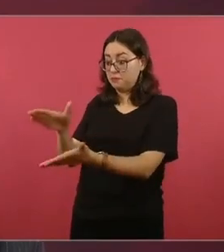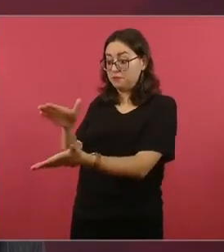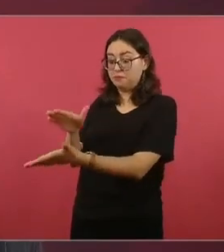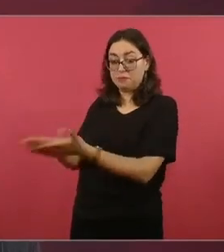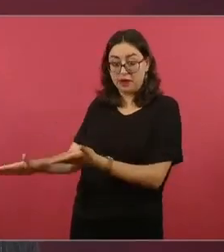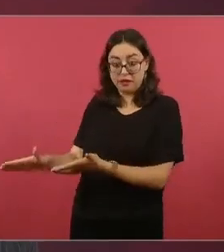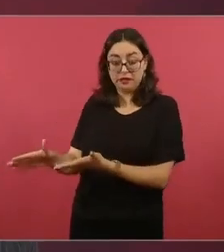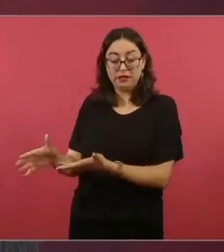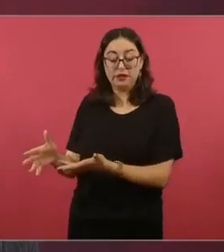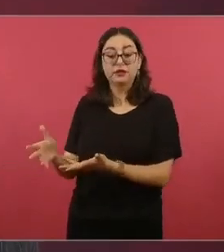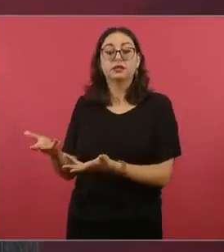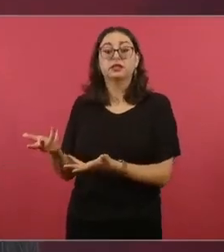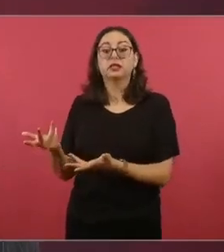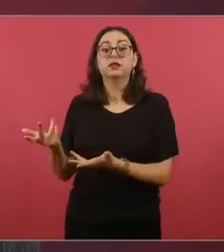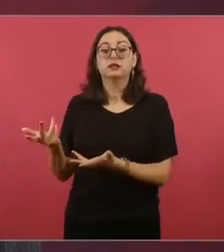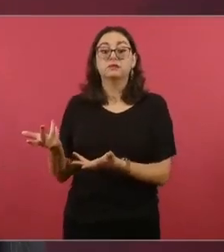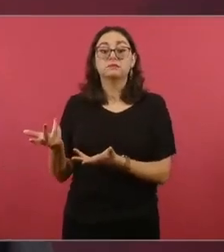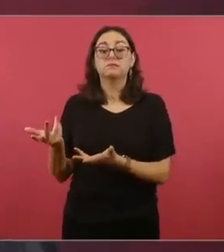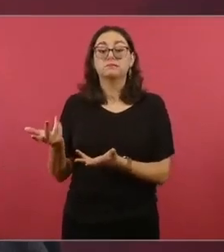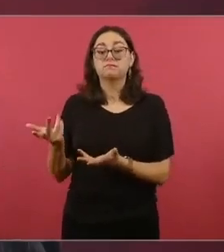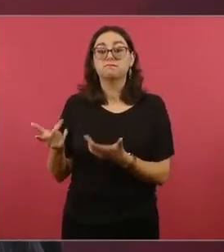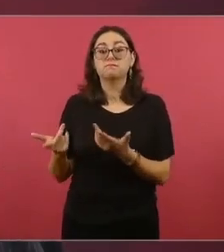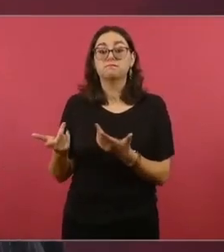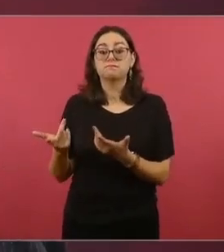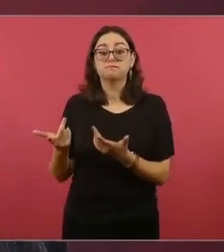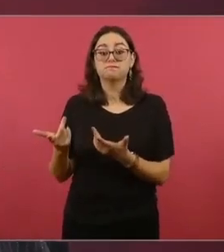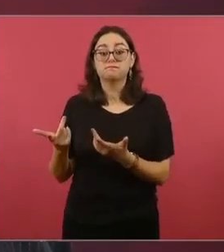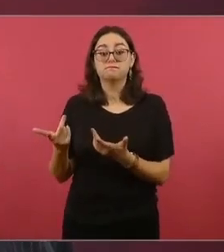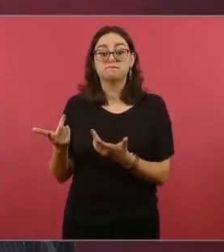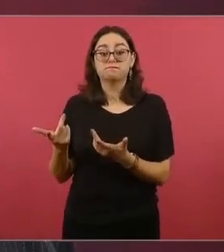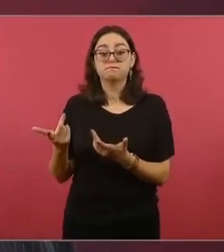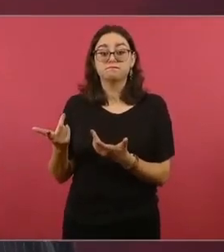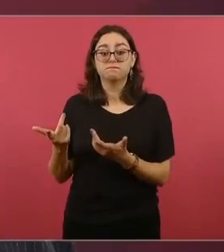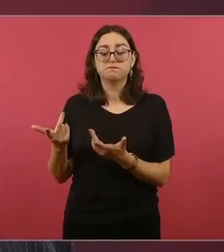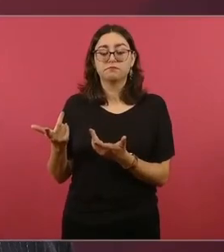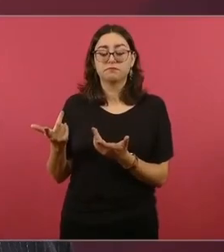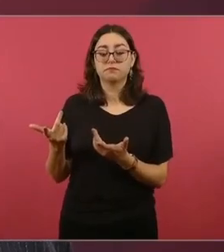pozos y los